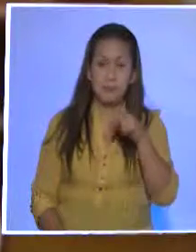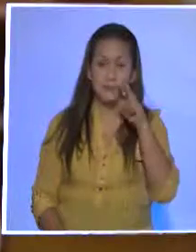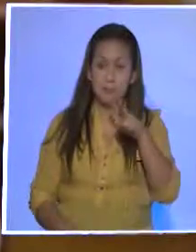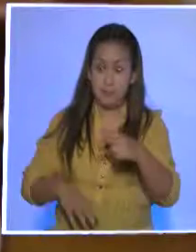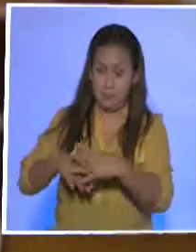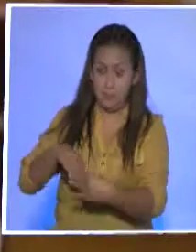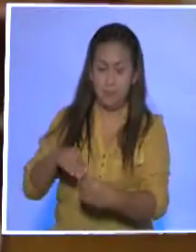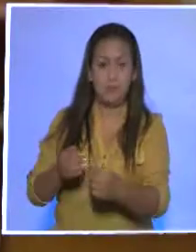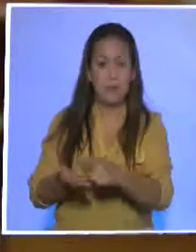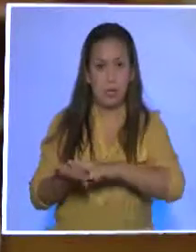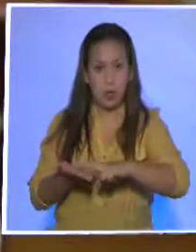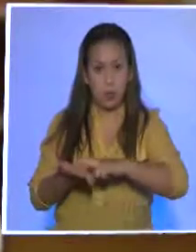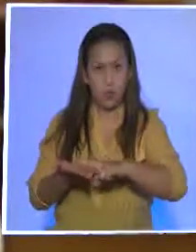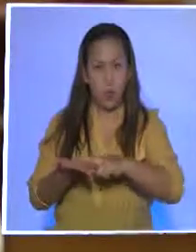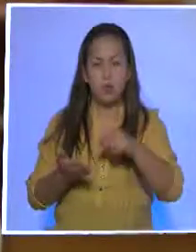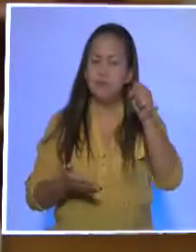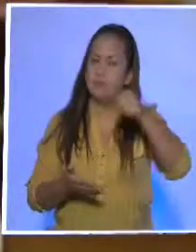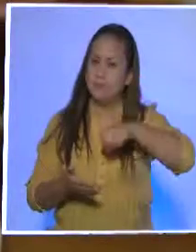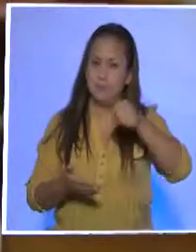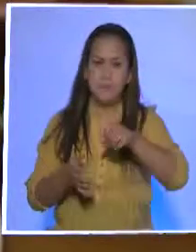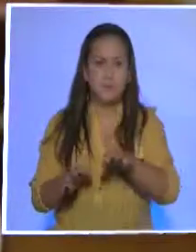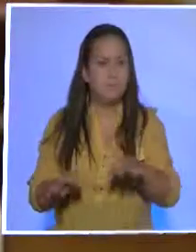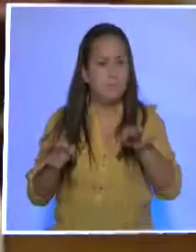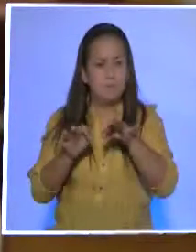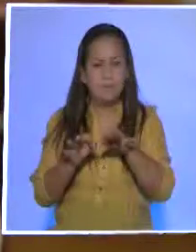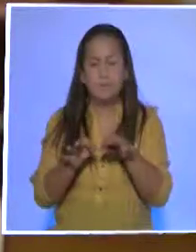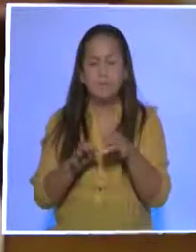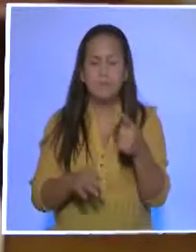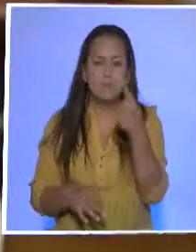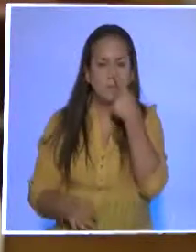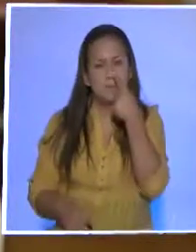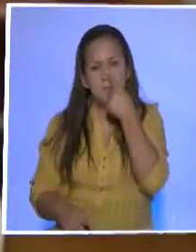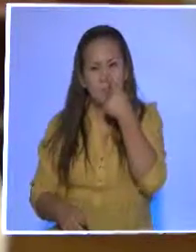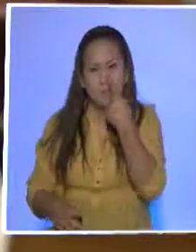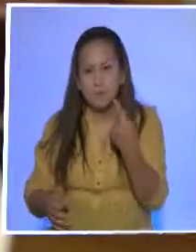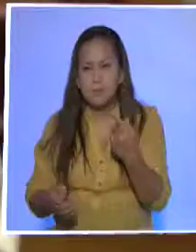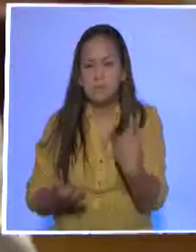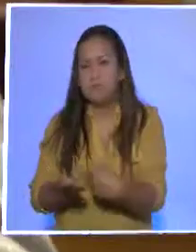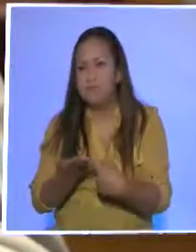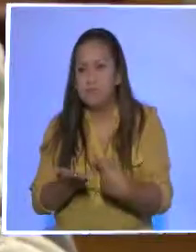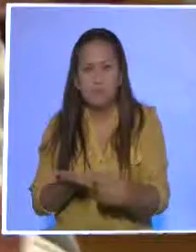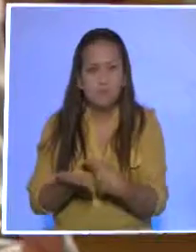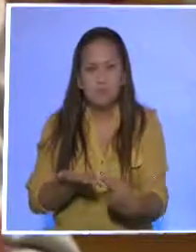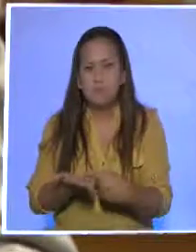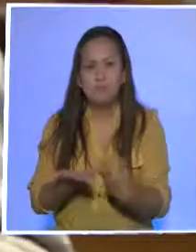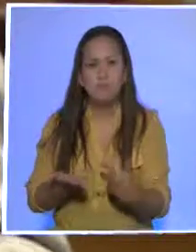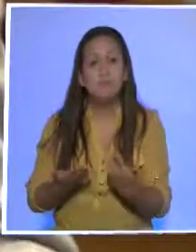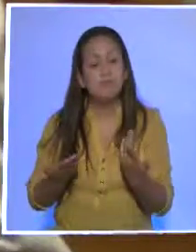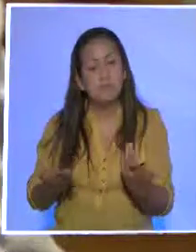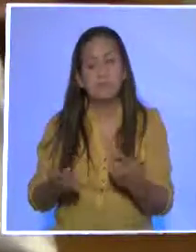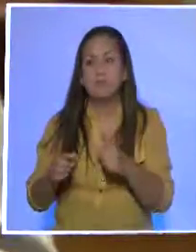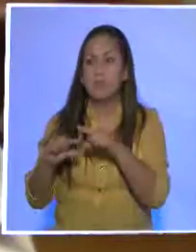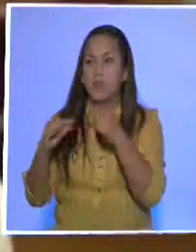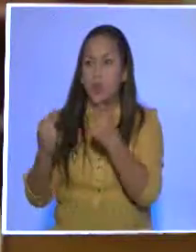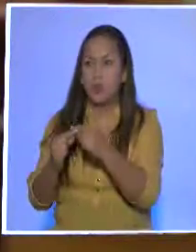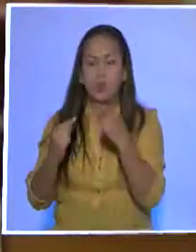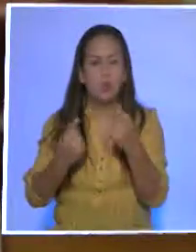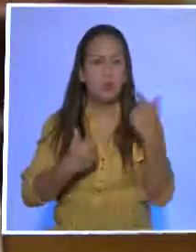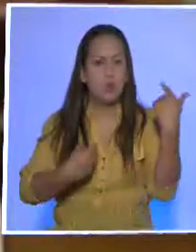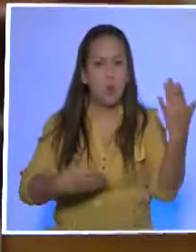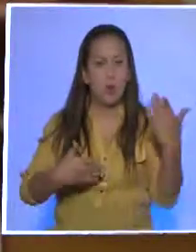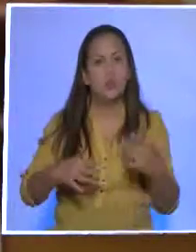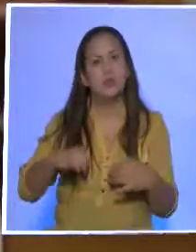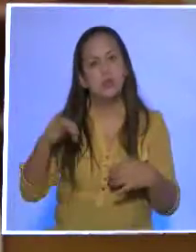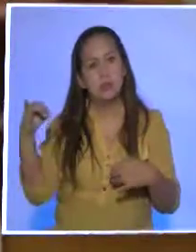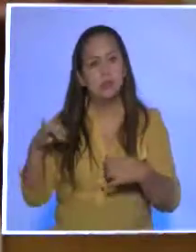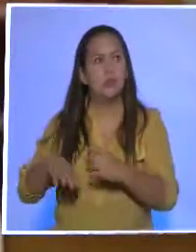un espacio interesante discusión este sobre todo donde los movimientos y los partidos políticos de izquierda